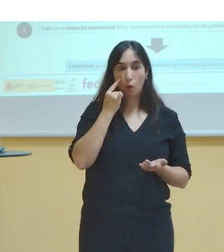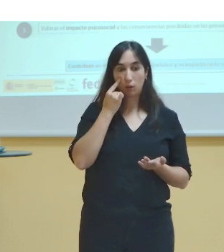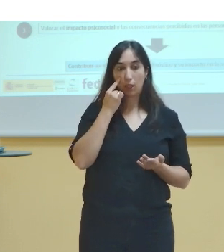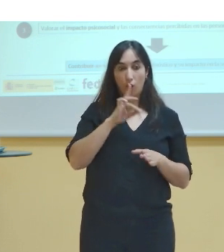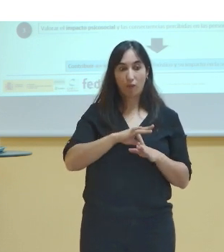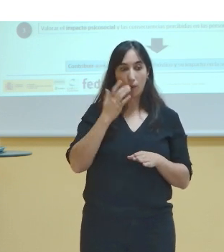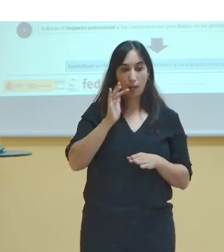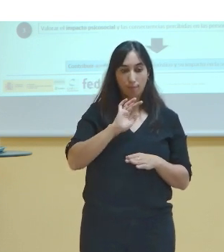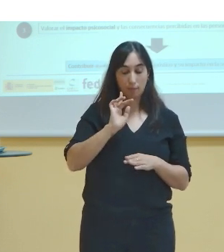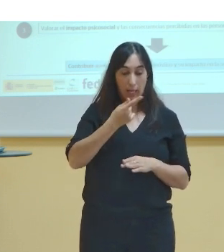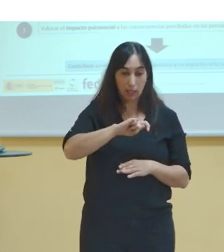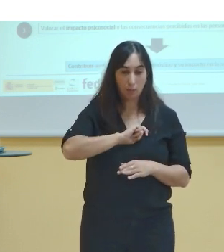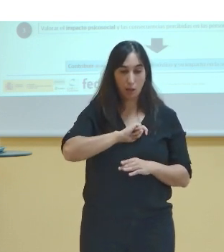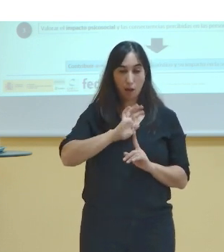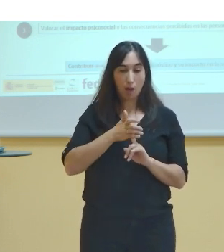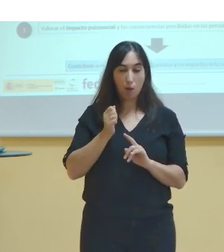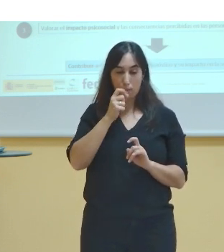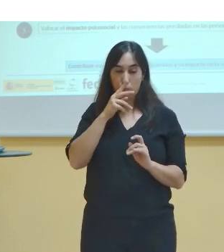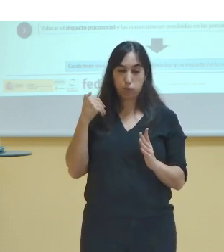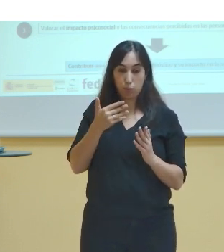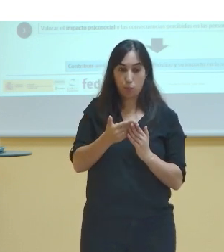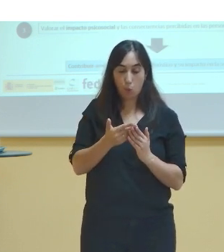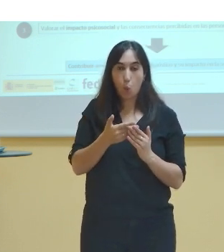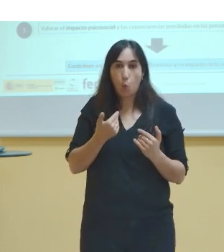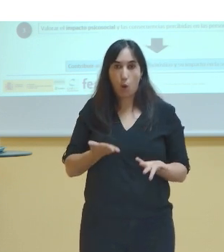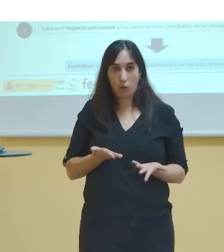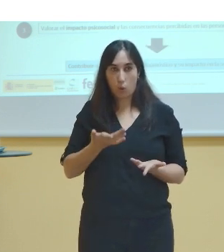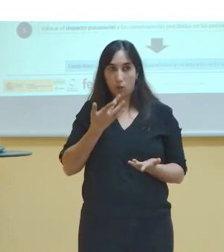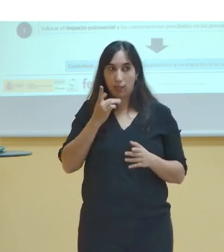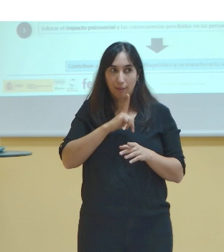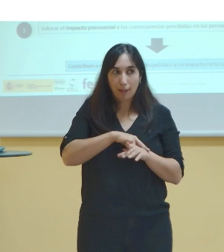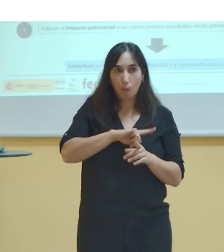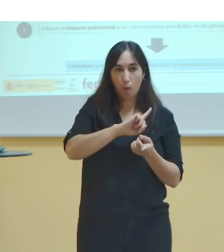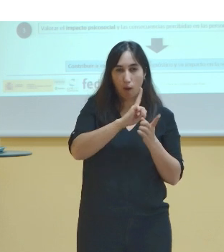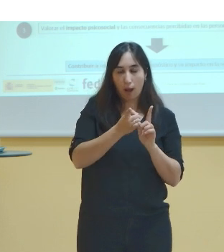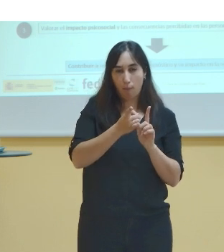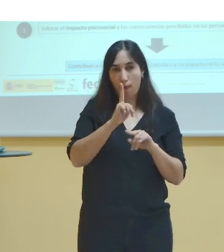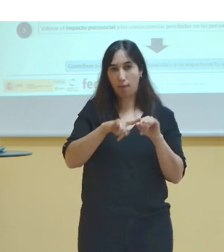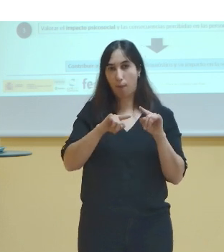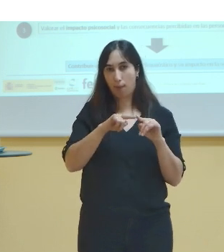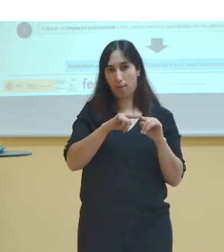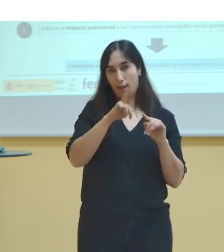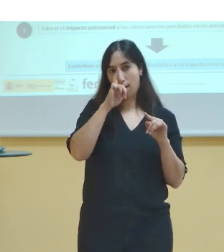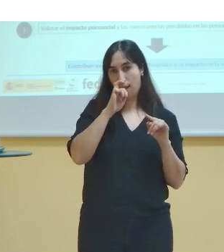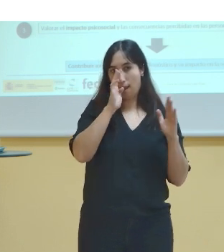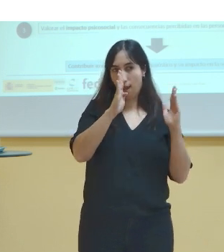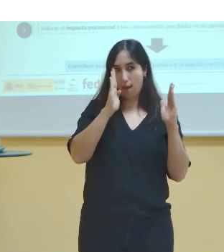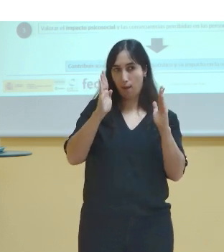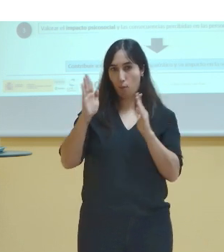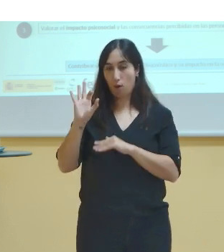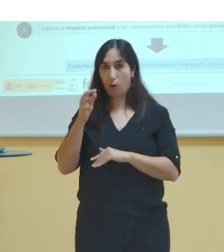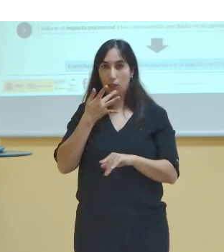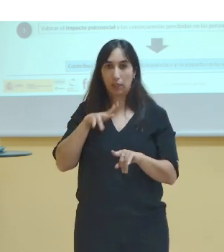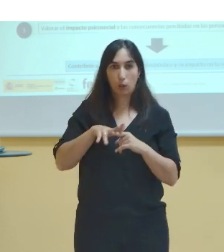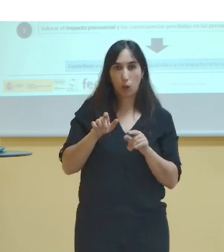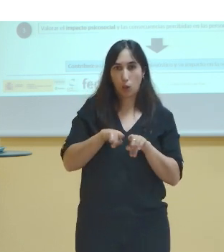de las enfermedades raras en España, si ese tiempo ha variado a lo largo de las distintas décadas, es decir, estamos en la misma